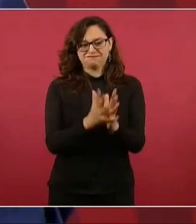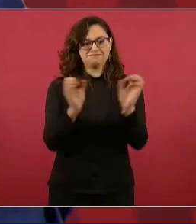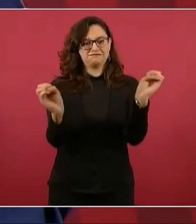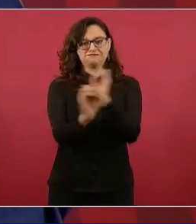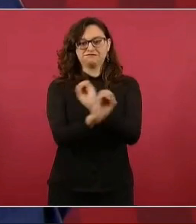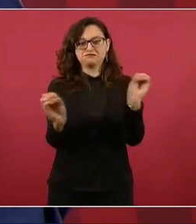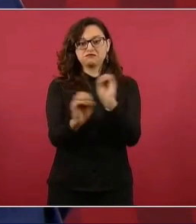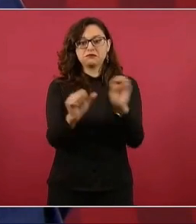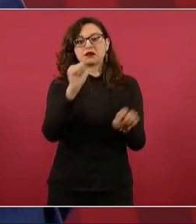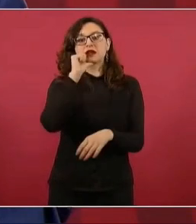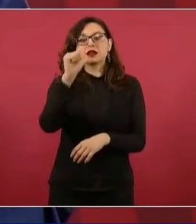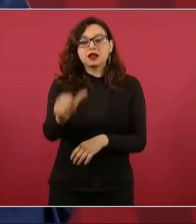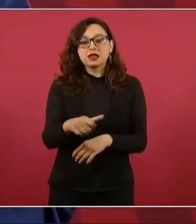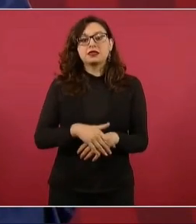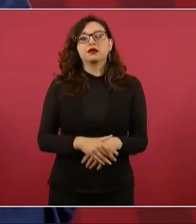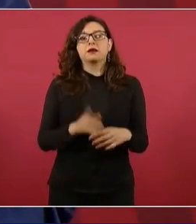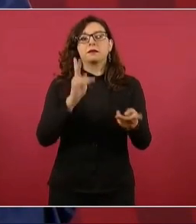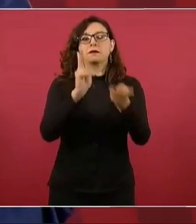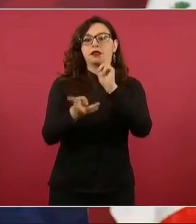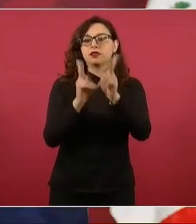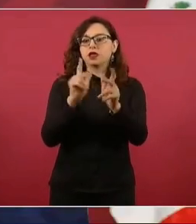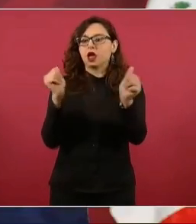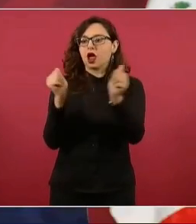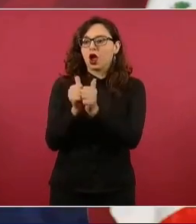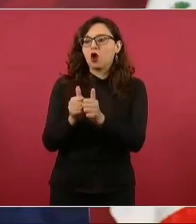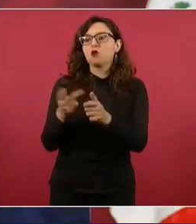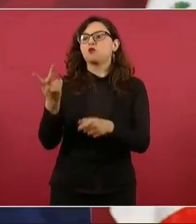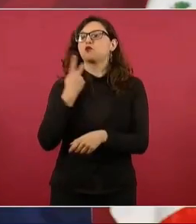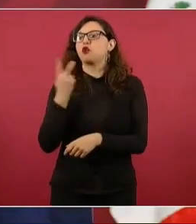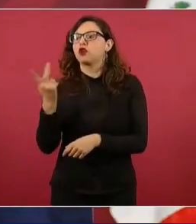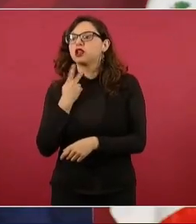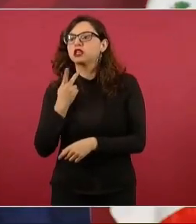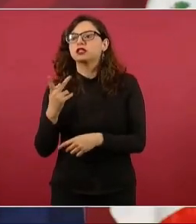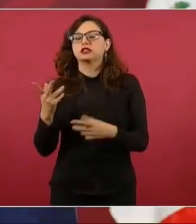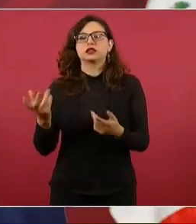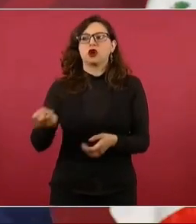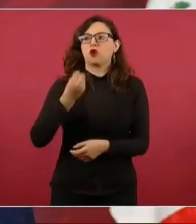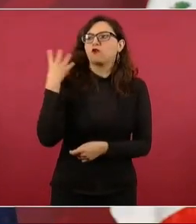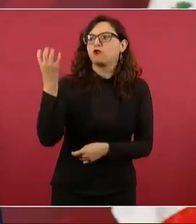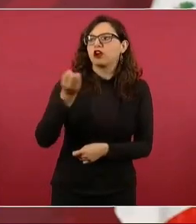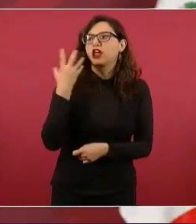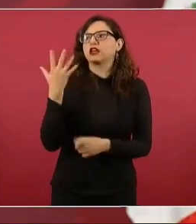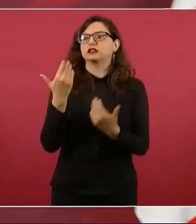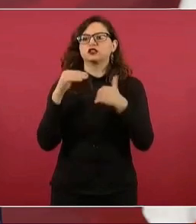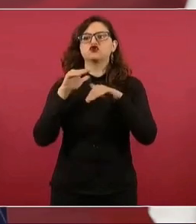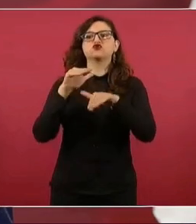ni a hablar con políticos, ni a asistir a ningún evento,